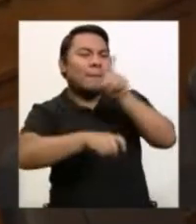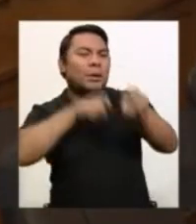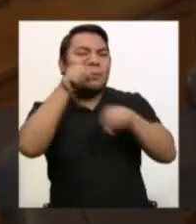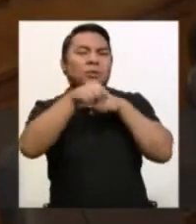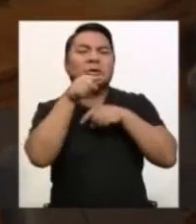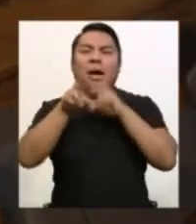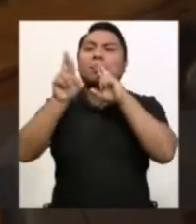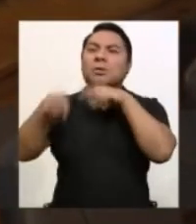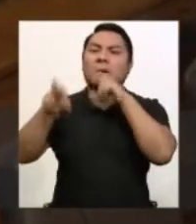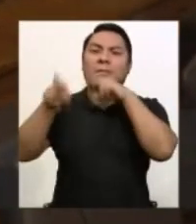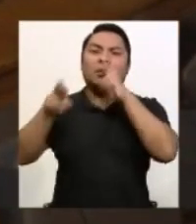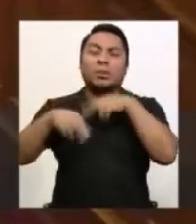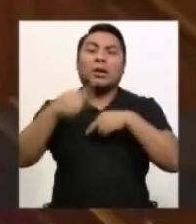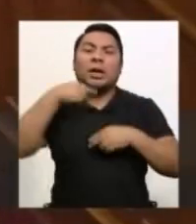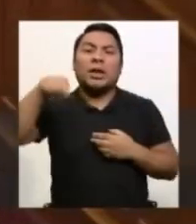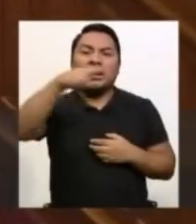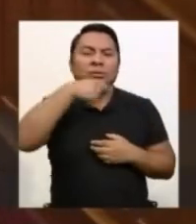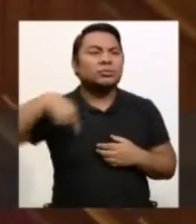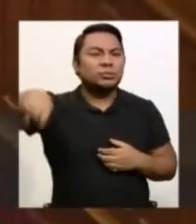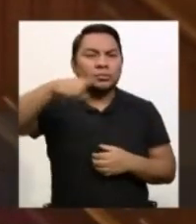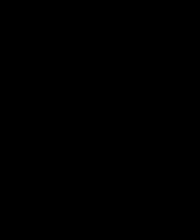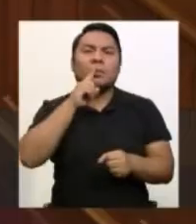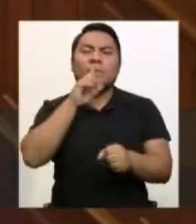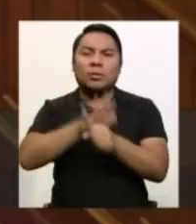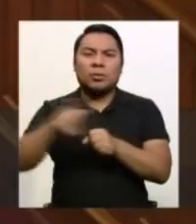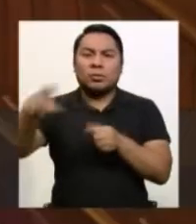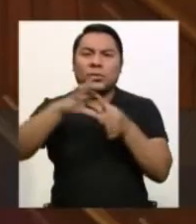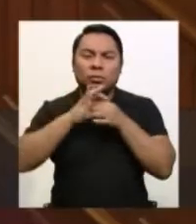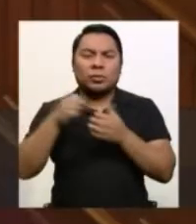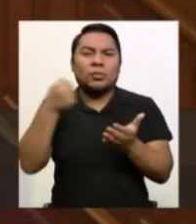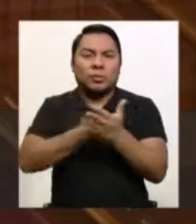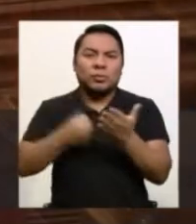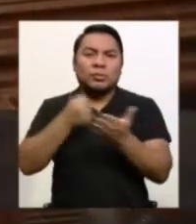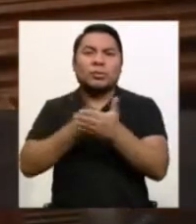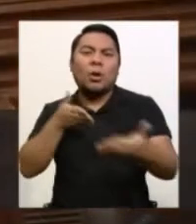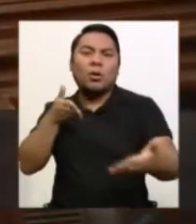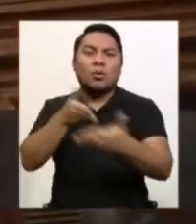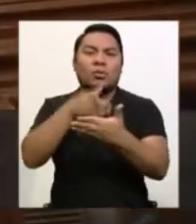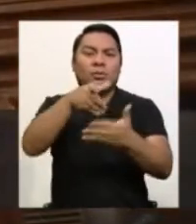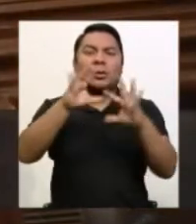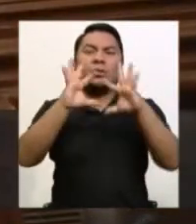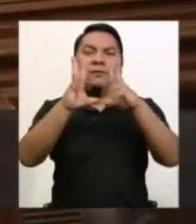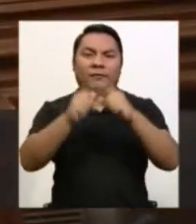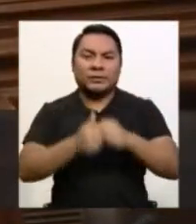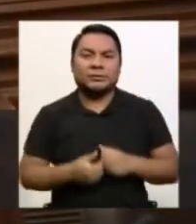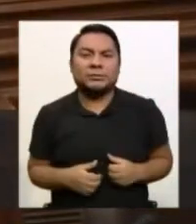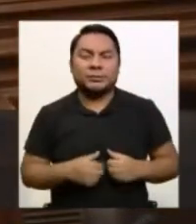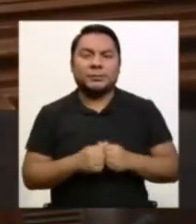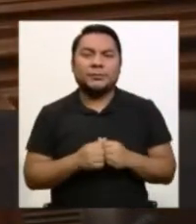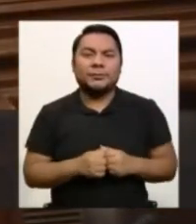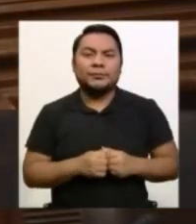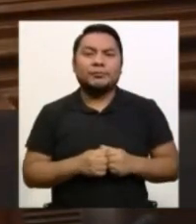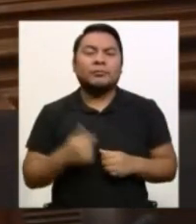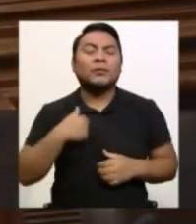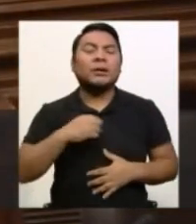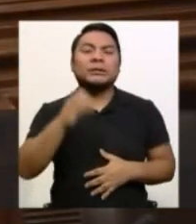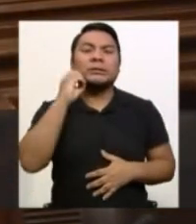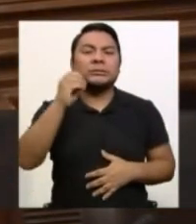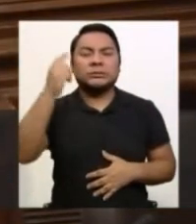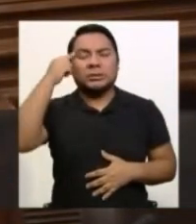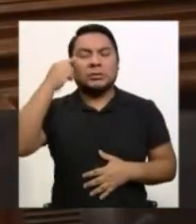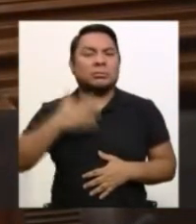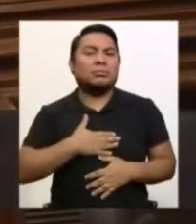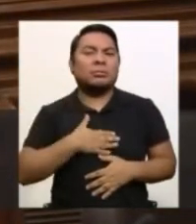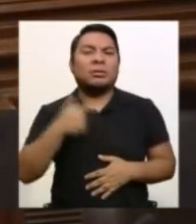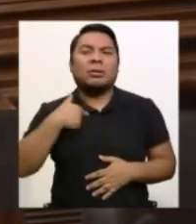legisladores, comprometió a la sociedad civil a sumar la lucha contra la delincuencia. Cero triunfalismo.